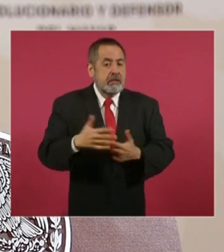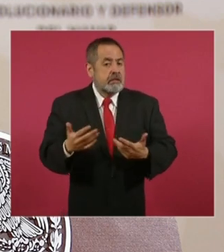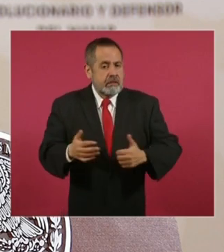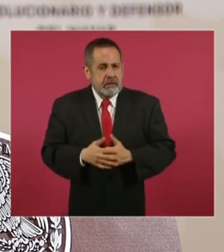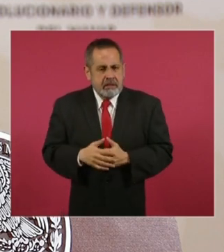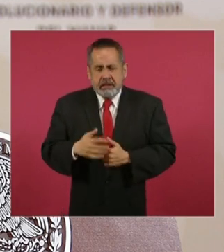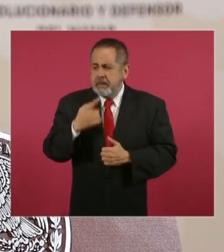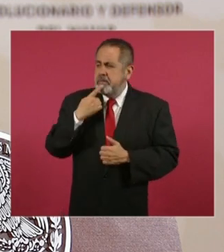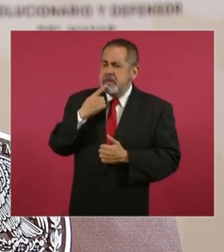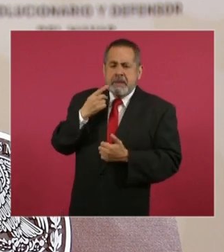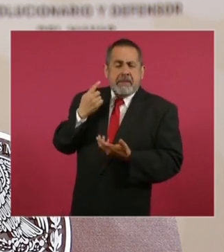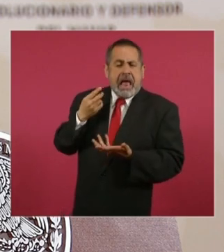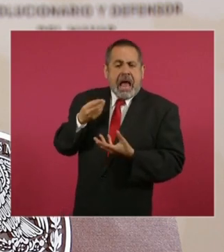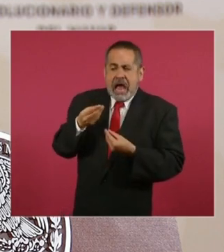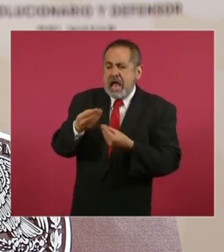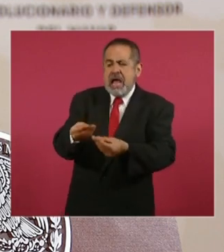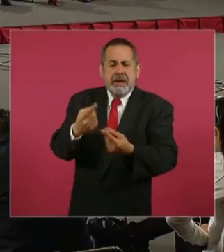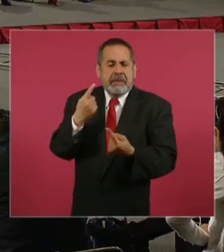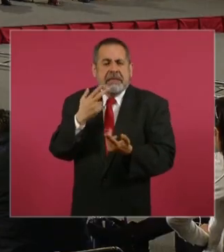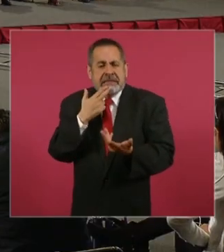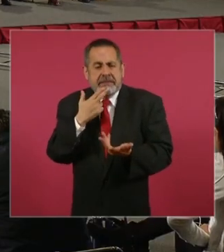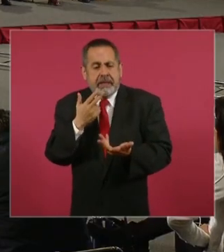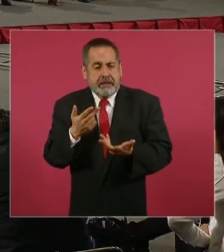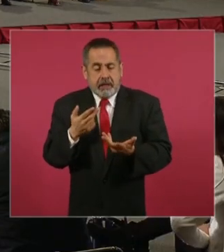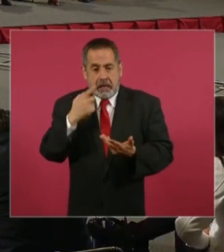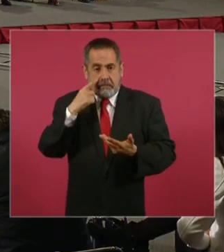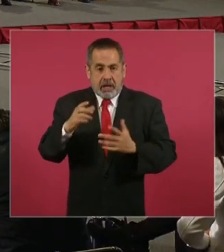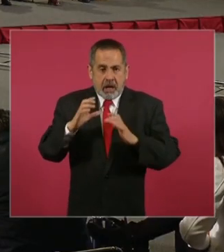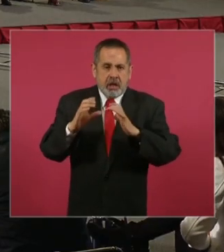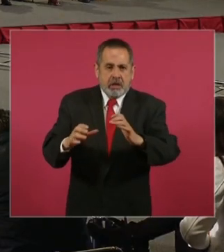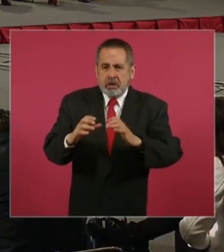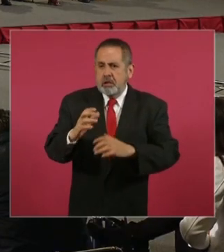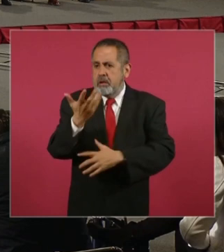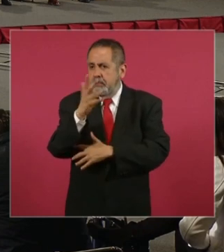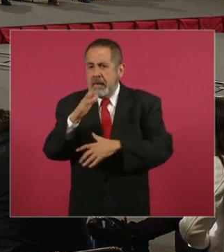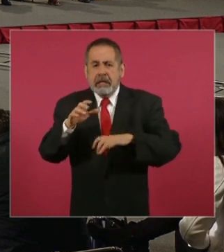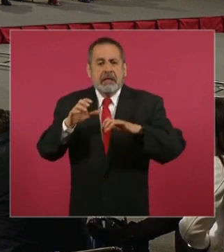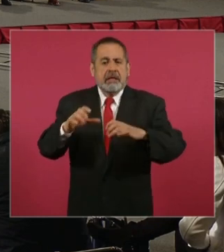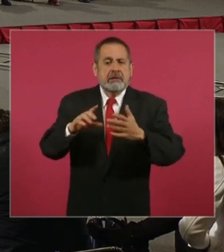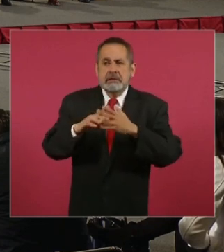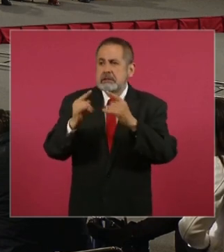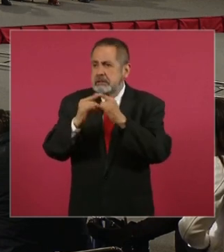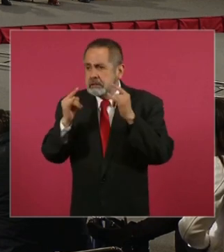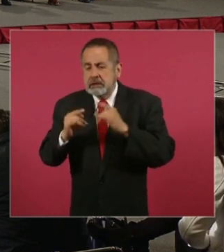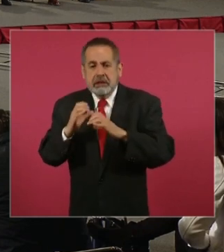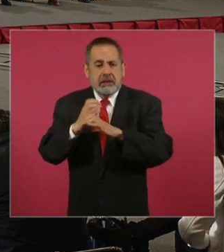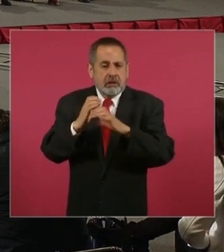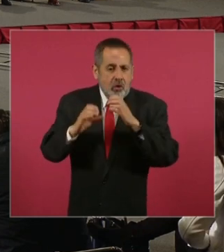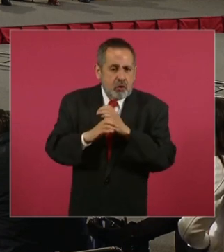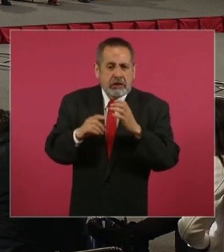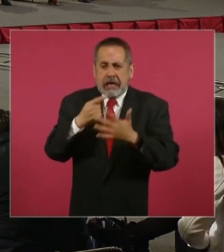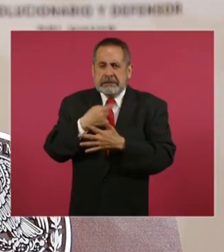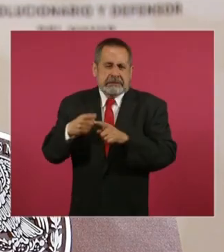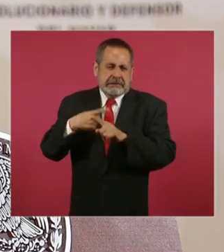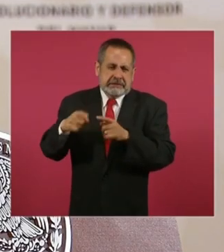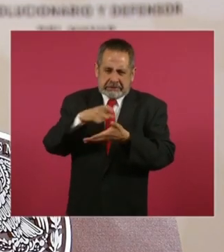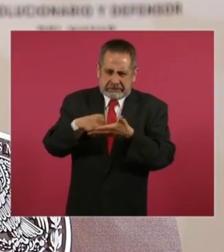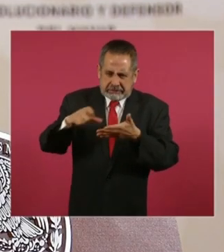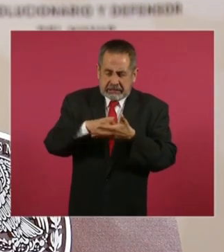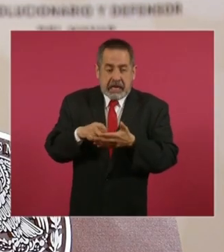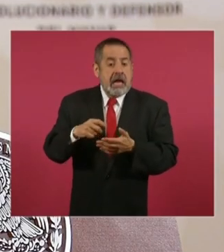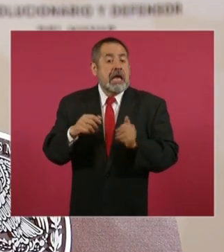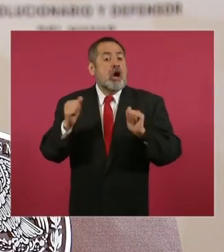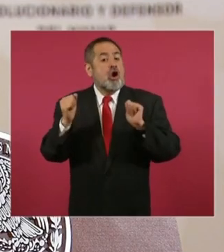¿para qué sirven estos recursos? Estos recursos sirven para la construcción de guardaparques, el equipamiento y sobre todo los proyectos con